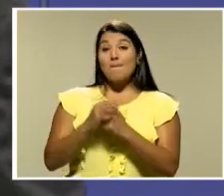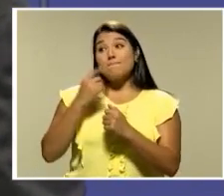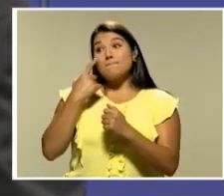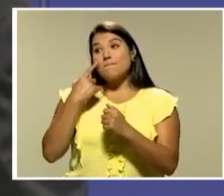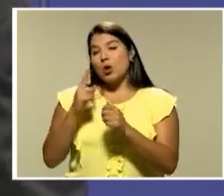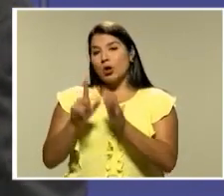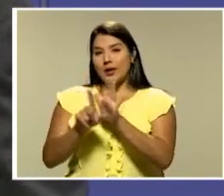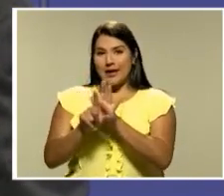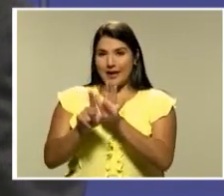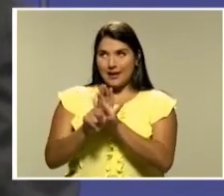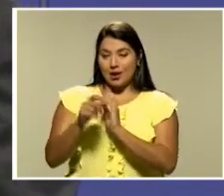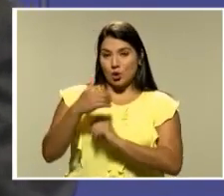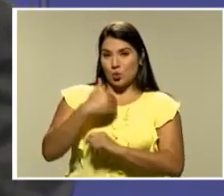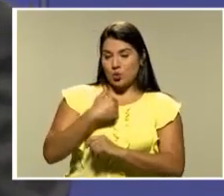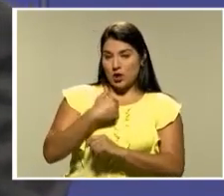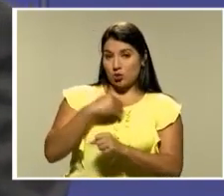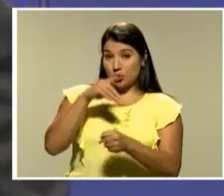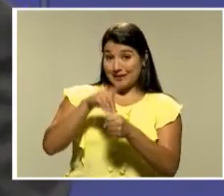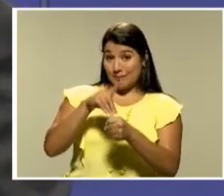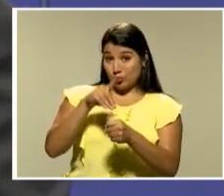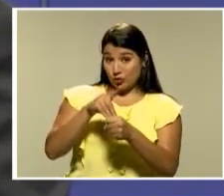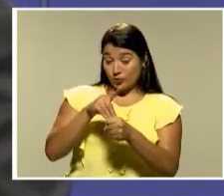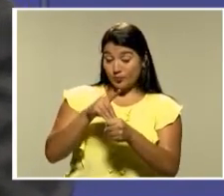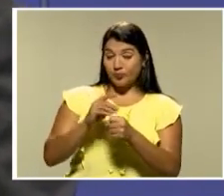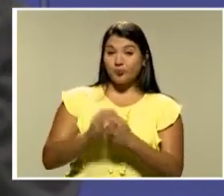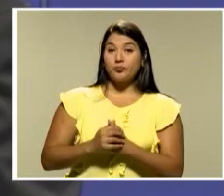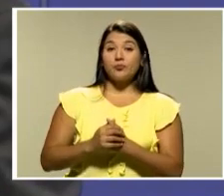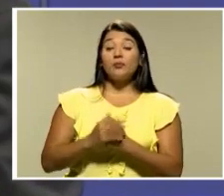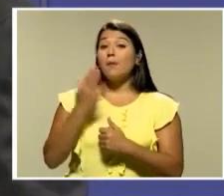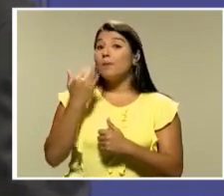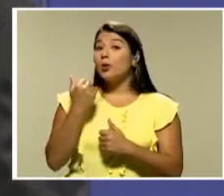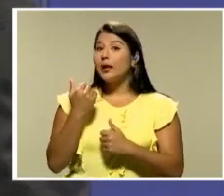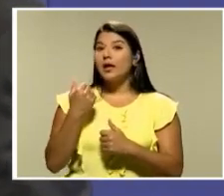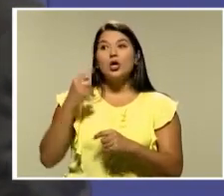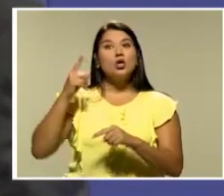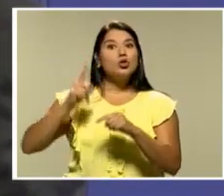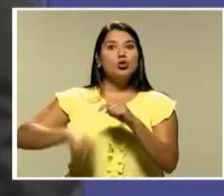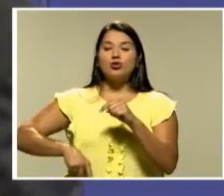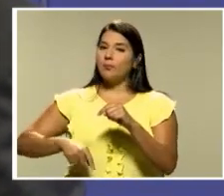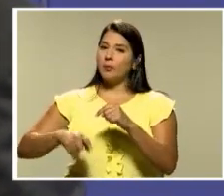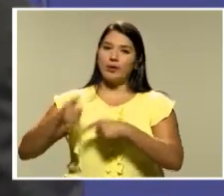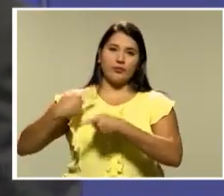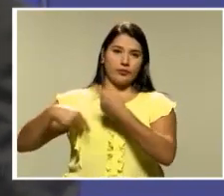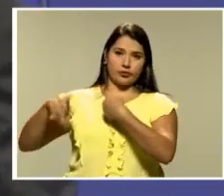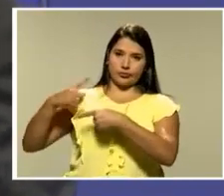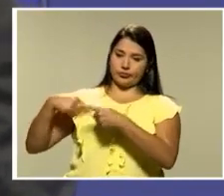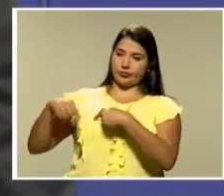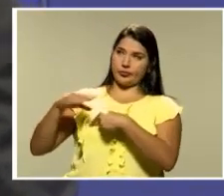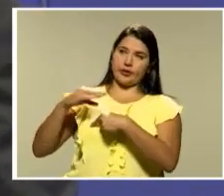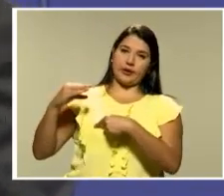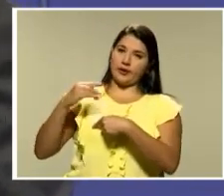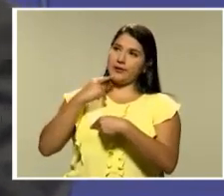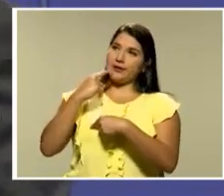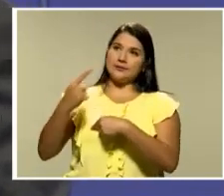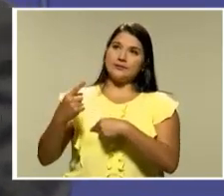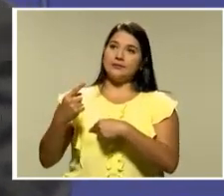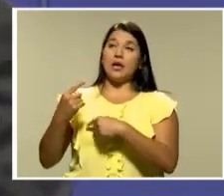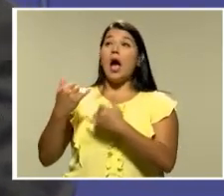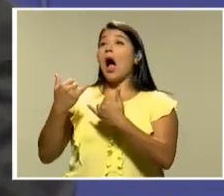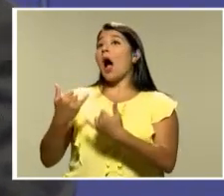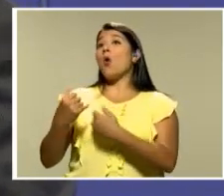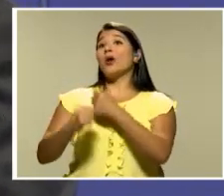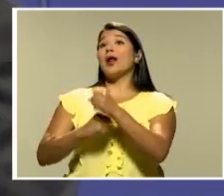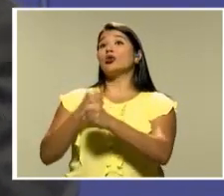de los diputados en las últimas legislaturas, dado que no se pueden ir para atrás y cambiarle, qué sé yo, la edad a la que se van